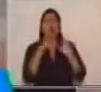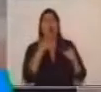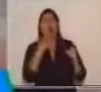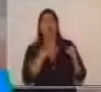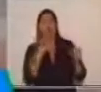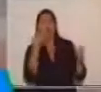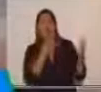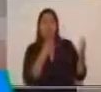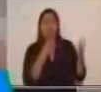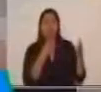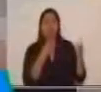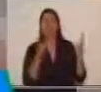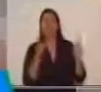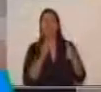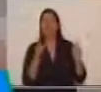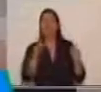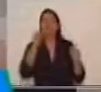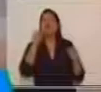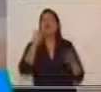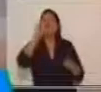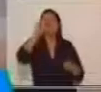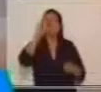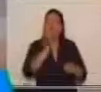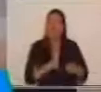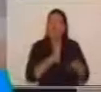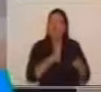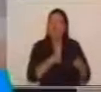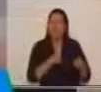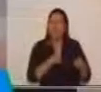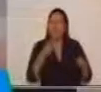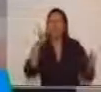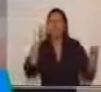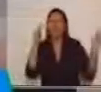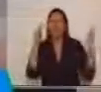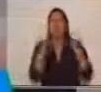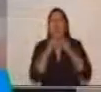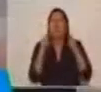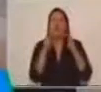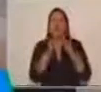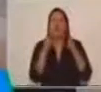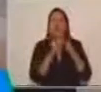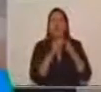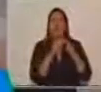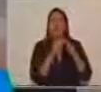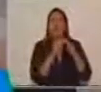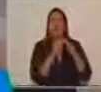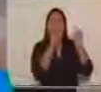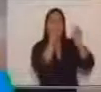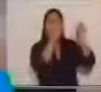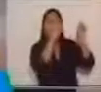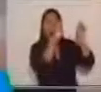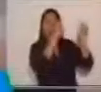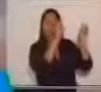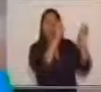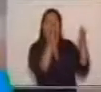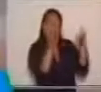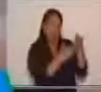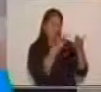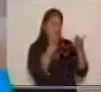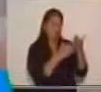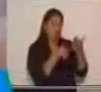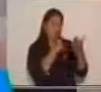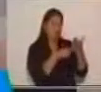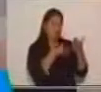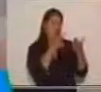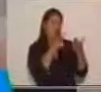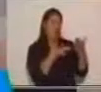usted debe estar inmerso en lo que es la literatura y conocer internamente la obra para que usted pueda determinar de qué trató